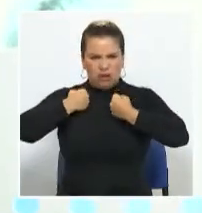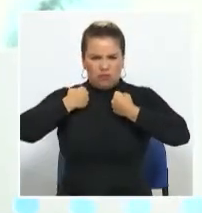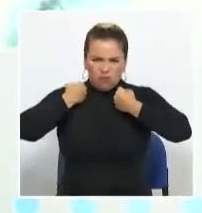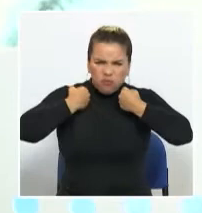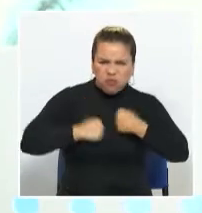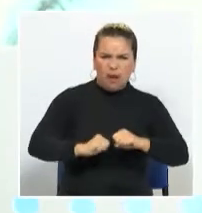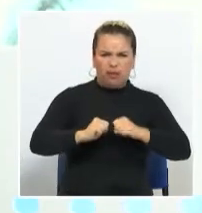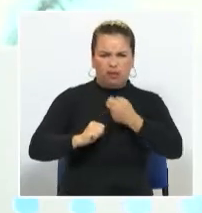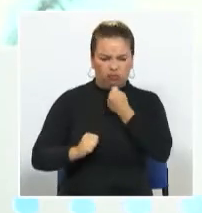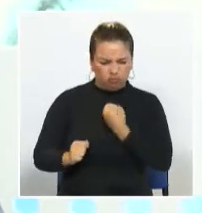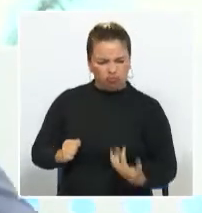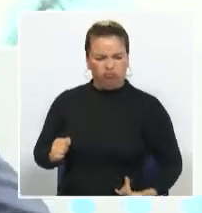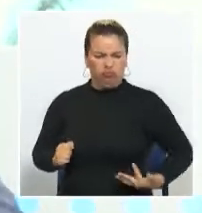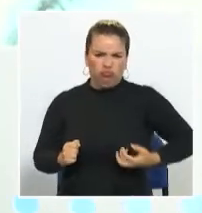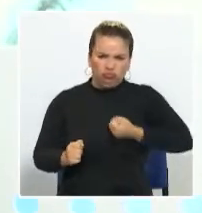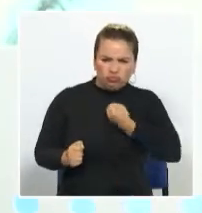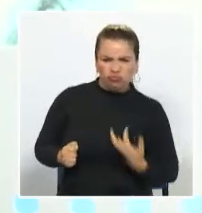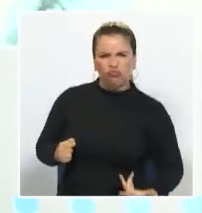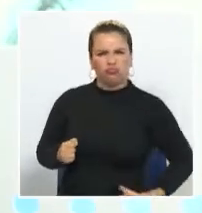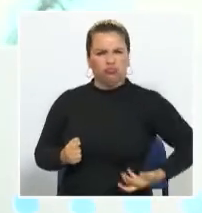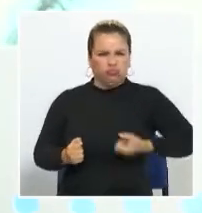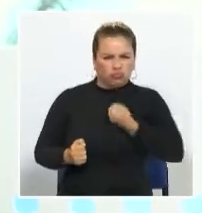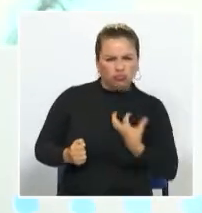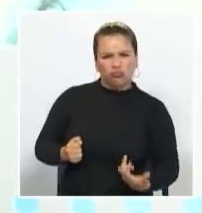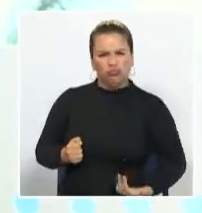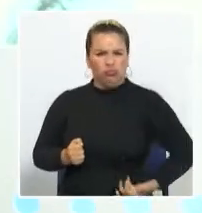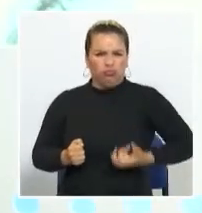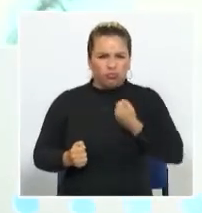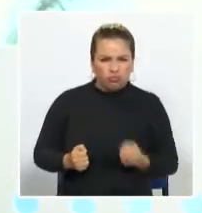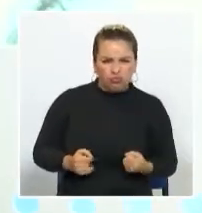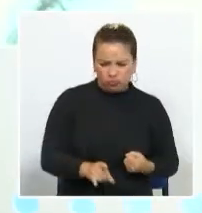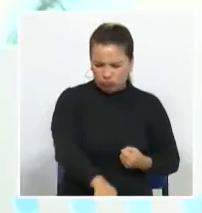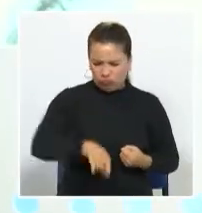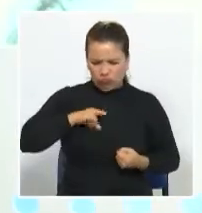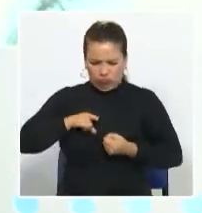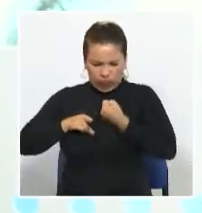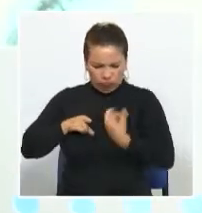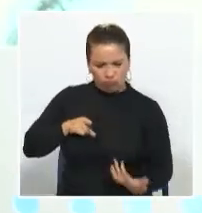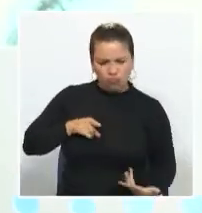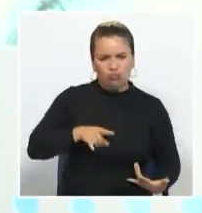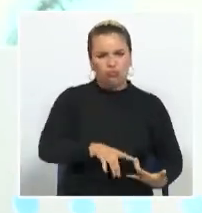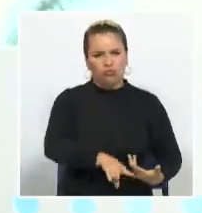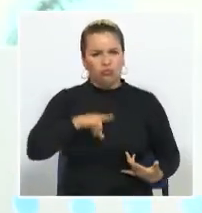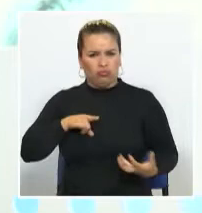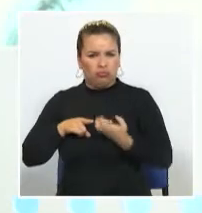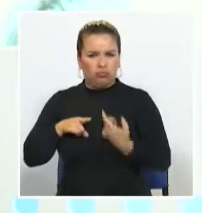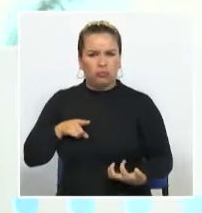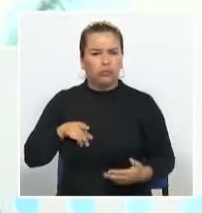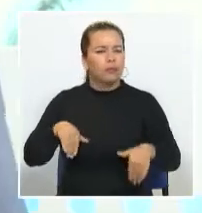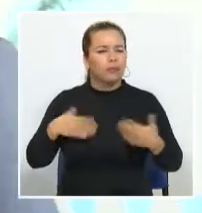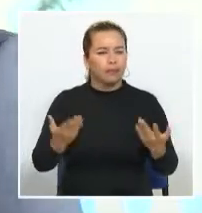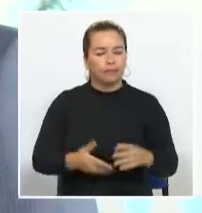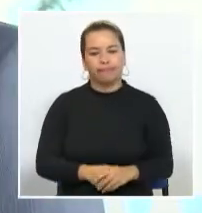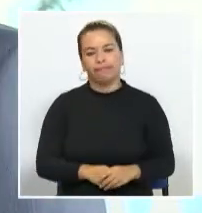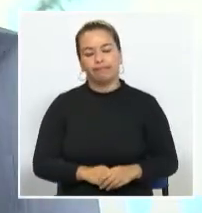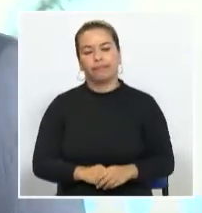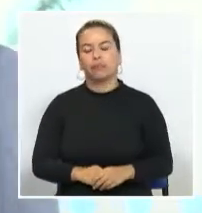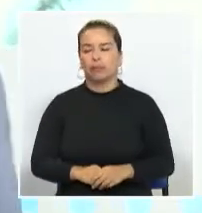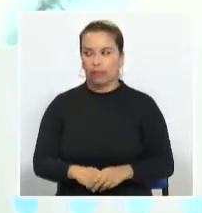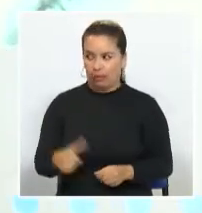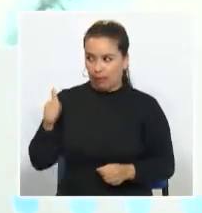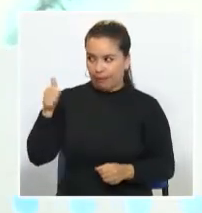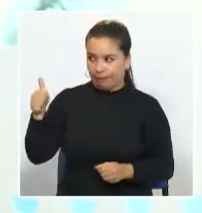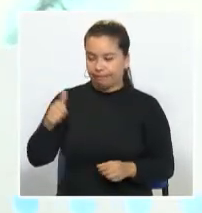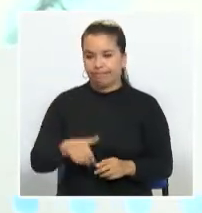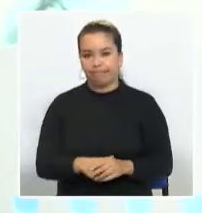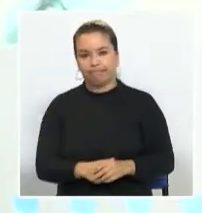esa sangre que le llega en la diástole y que él expulsa en la sístole. Perfecto, doctor. Por ejemplo, acá